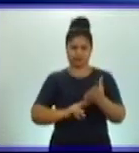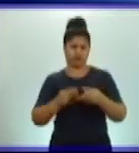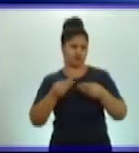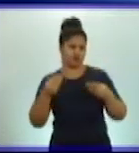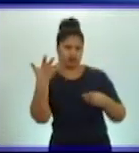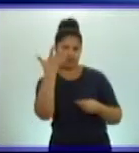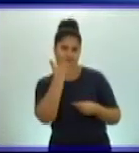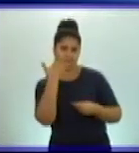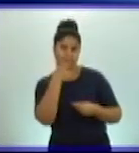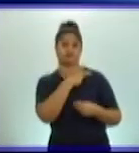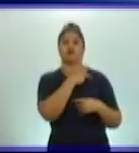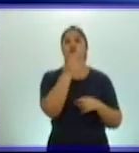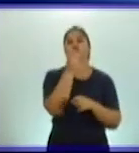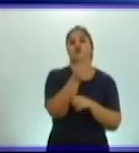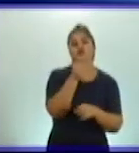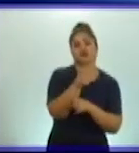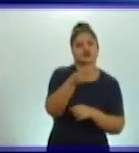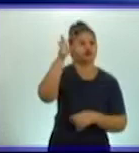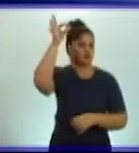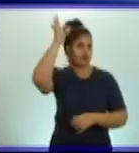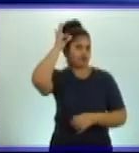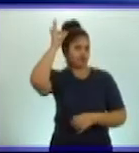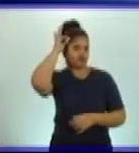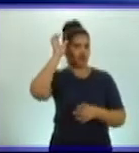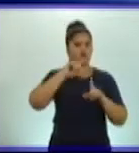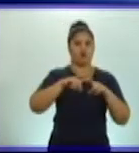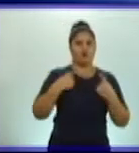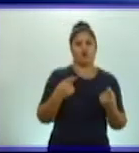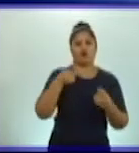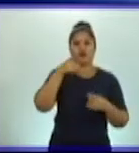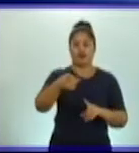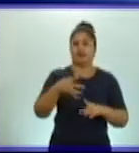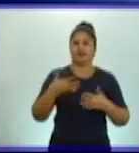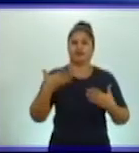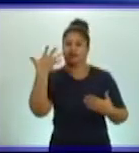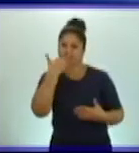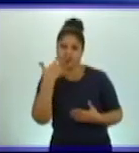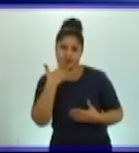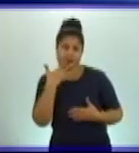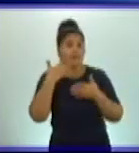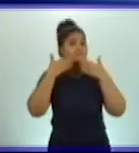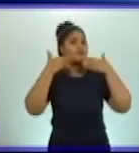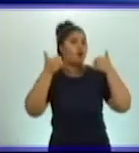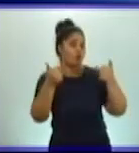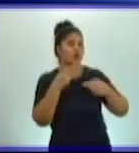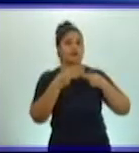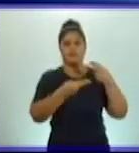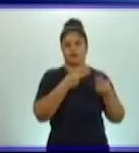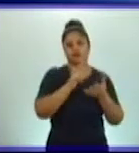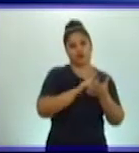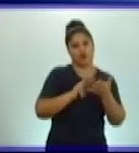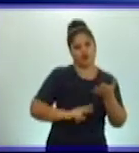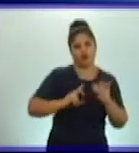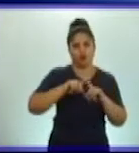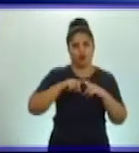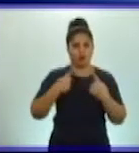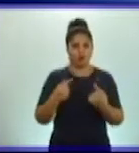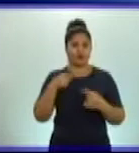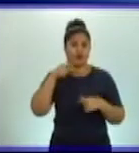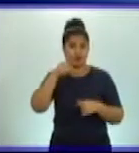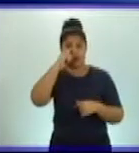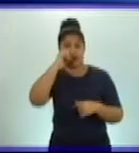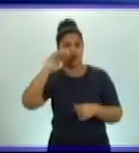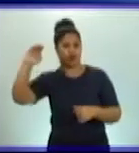de español es un referente. Incluso el profesor de español debe tener habilidades incluso